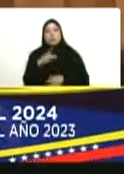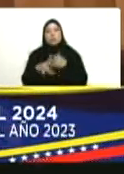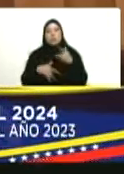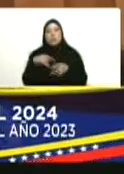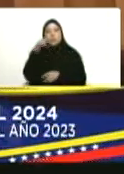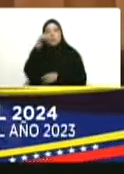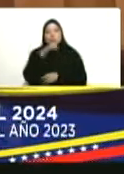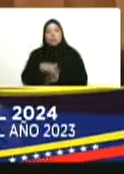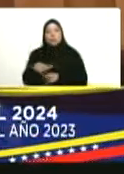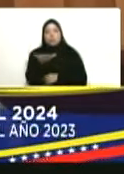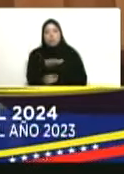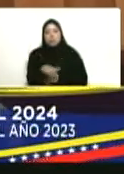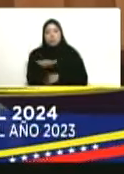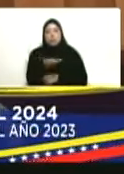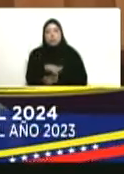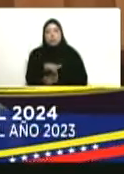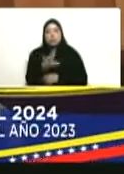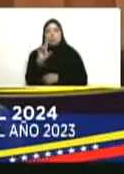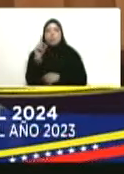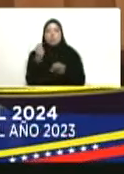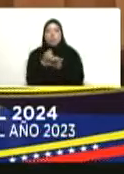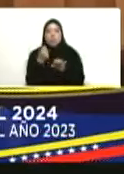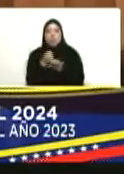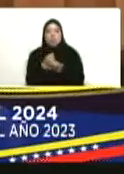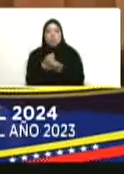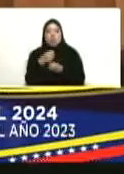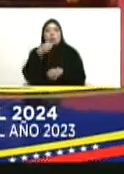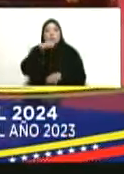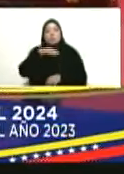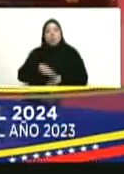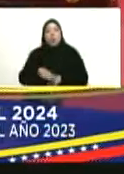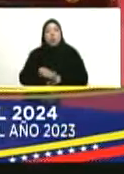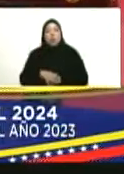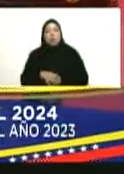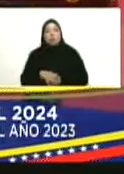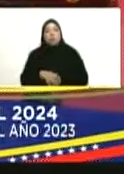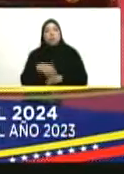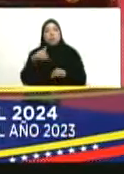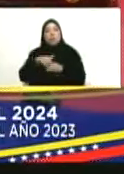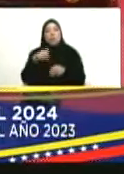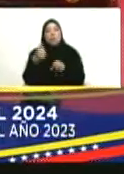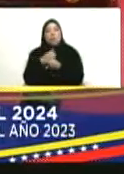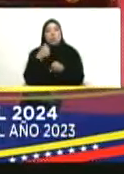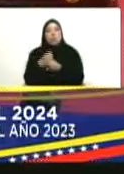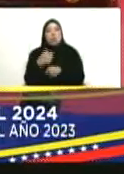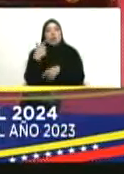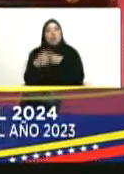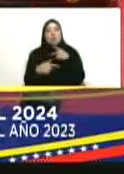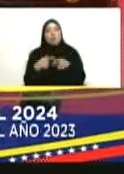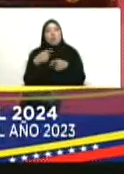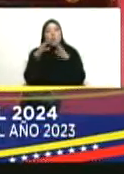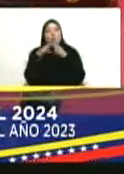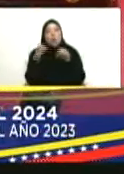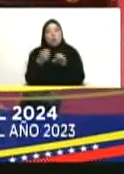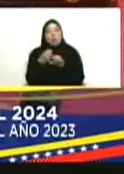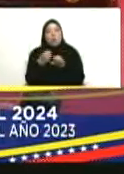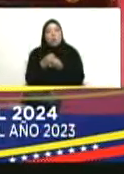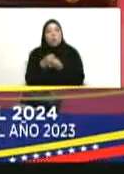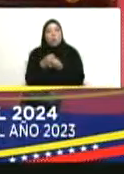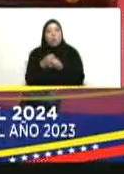en sala plena sacó una sentencia histórica y magistral diciendo el